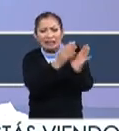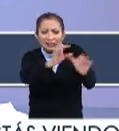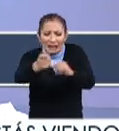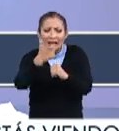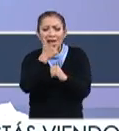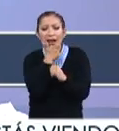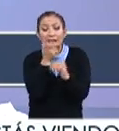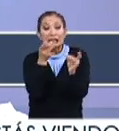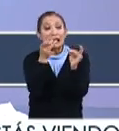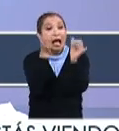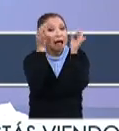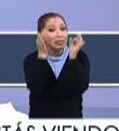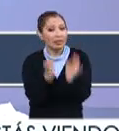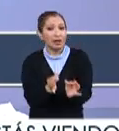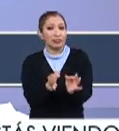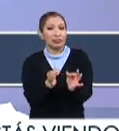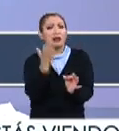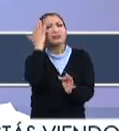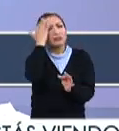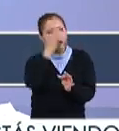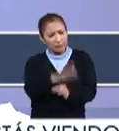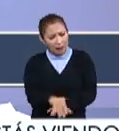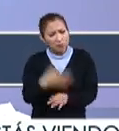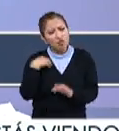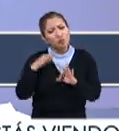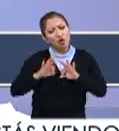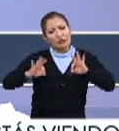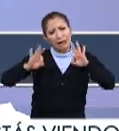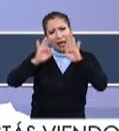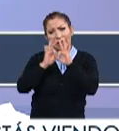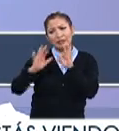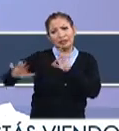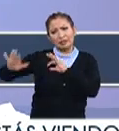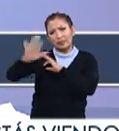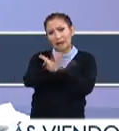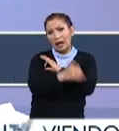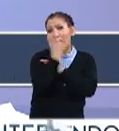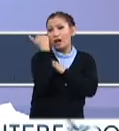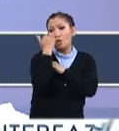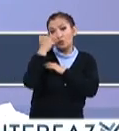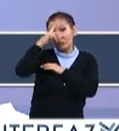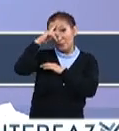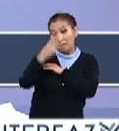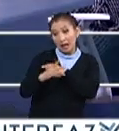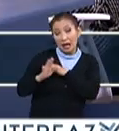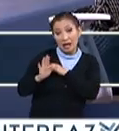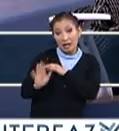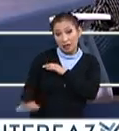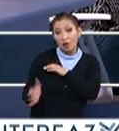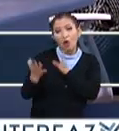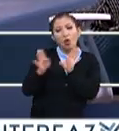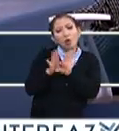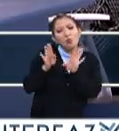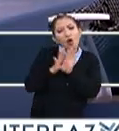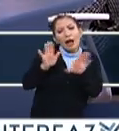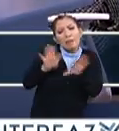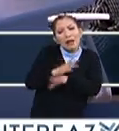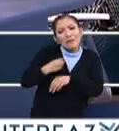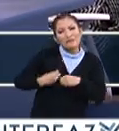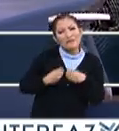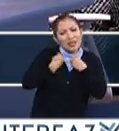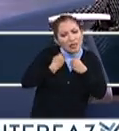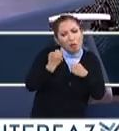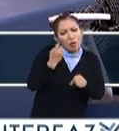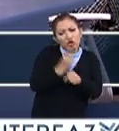del inglés de calidad. Sabemos lo importante que es para los alumnos mexicanos, cómo puede cambiar sus vidas